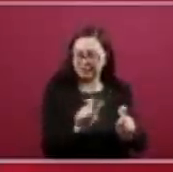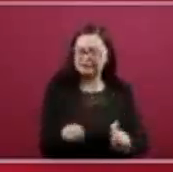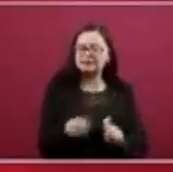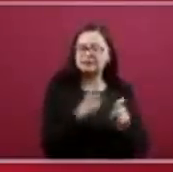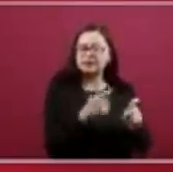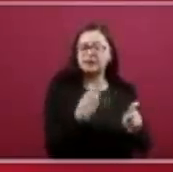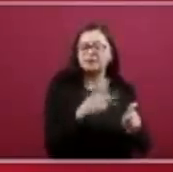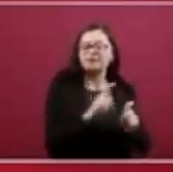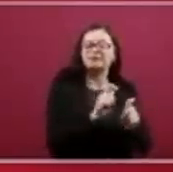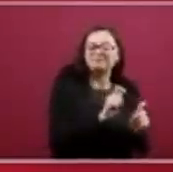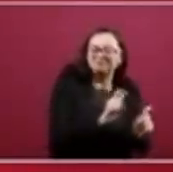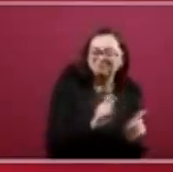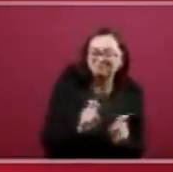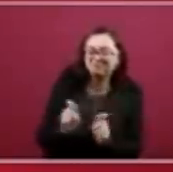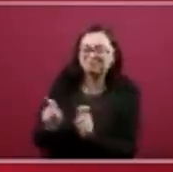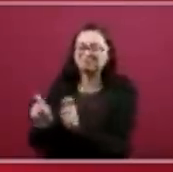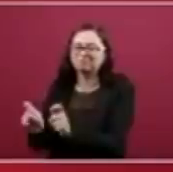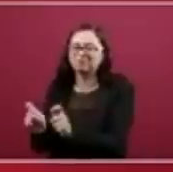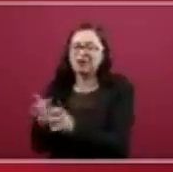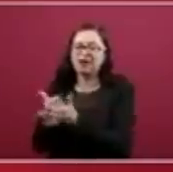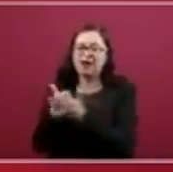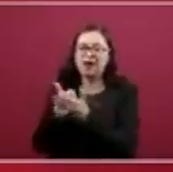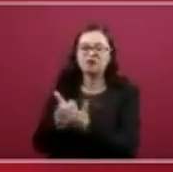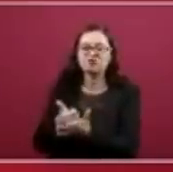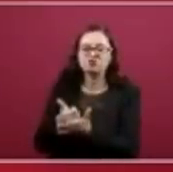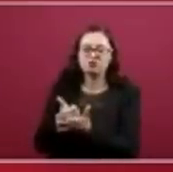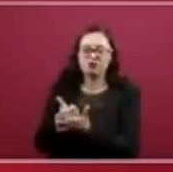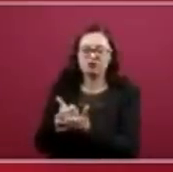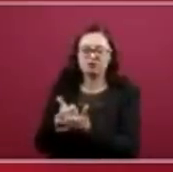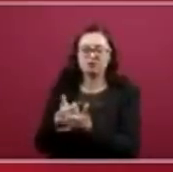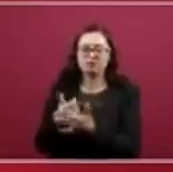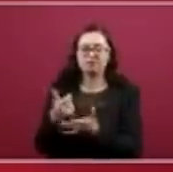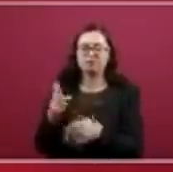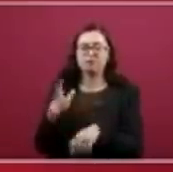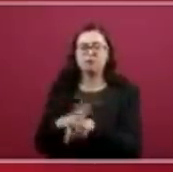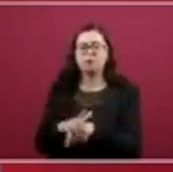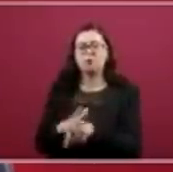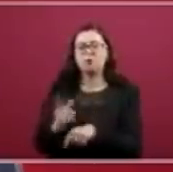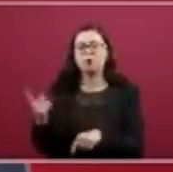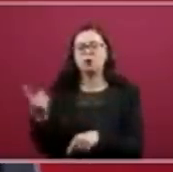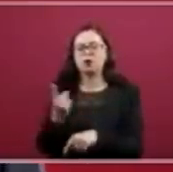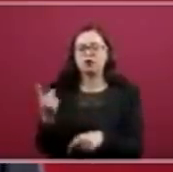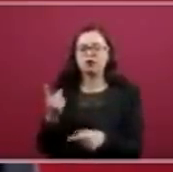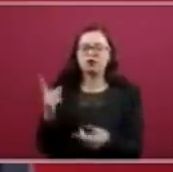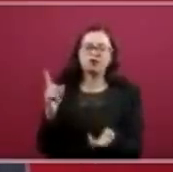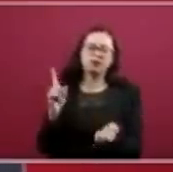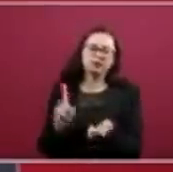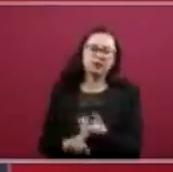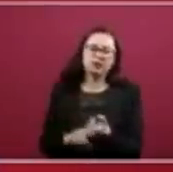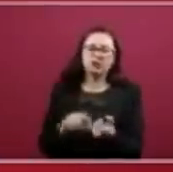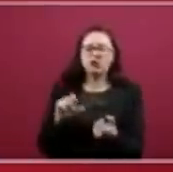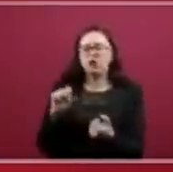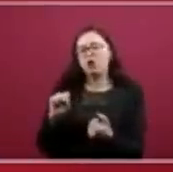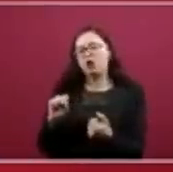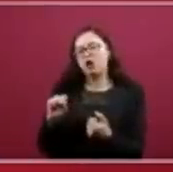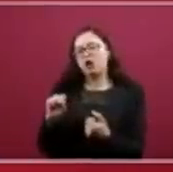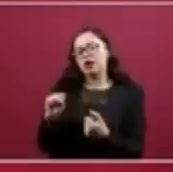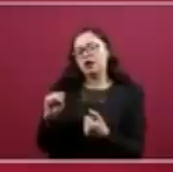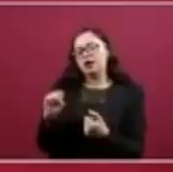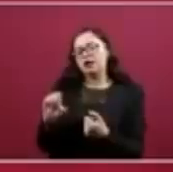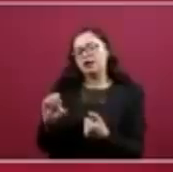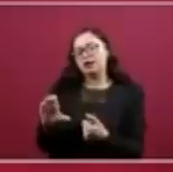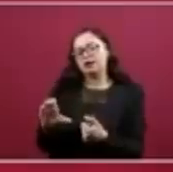lo relacionado con la refinación, porque la Secretaría de Energía, sus